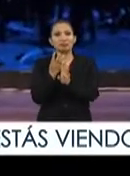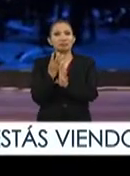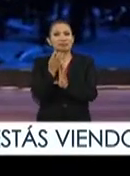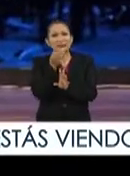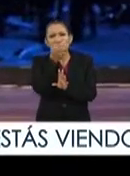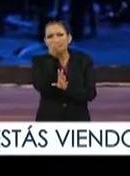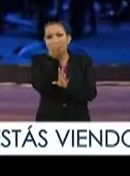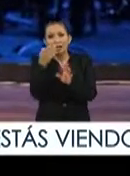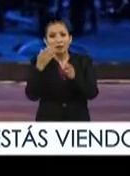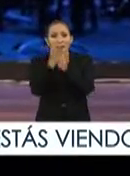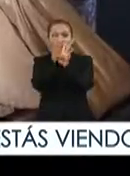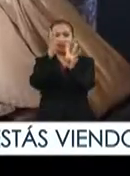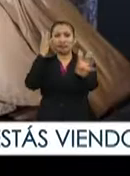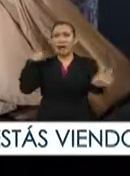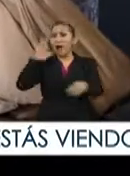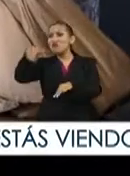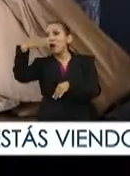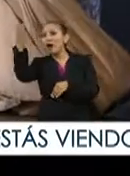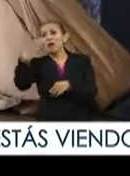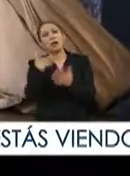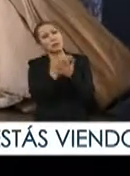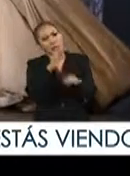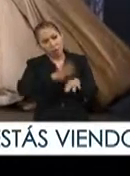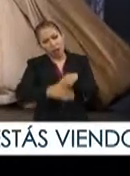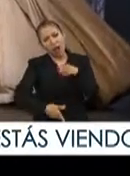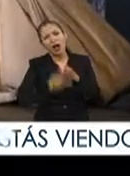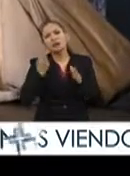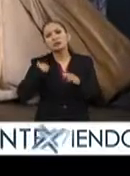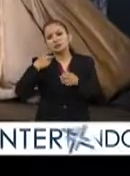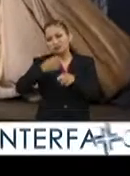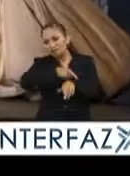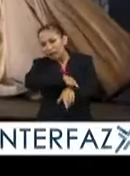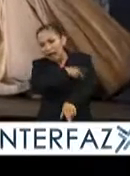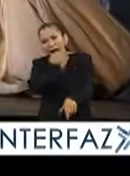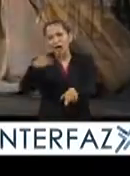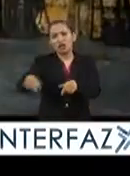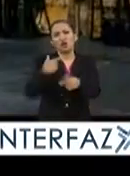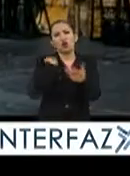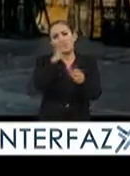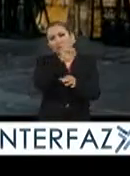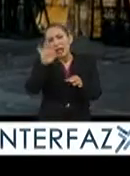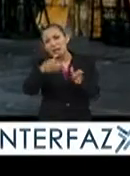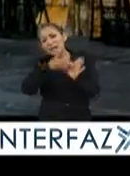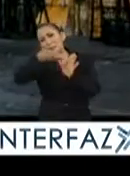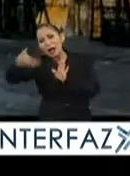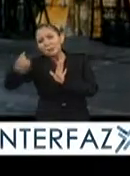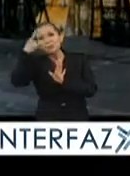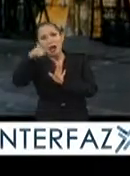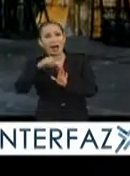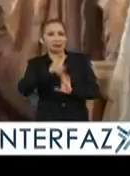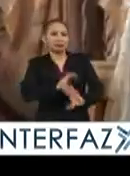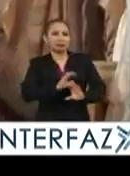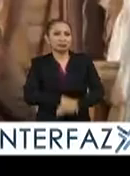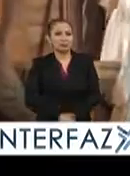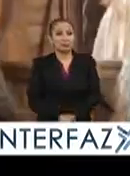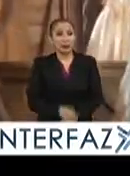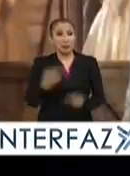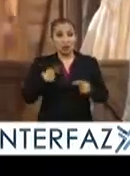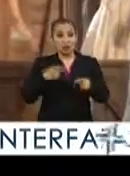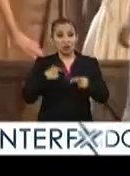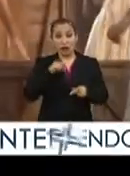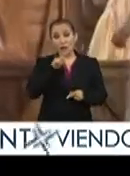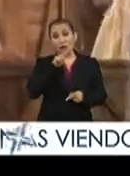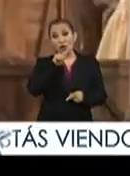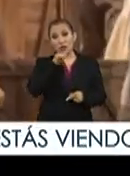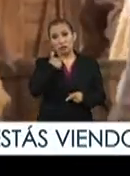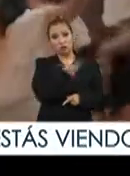faltando ingresos o la gente pidiendo más algún día de una presentación más. El público